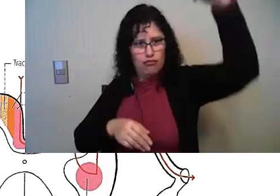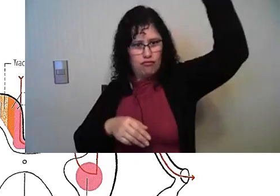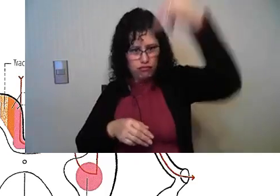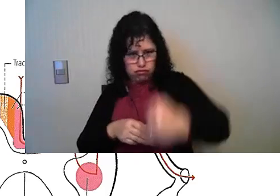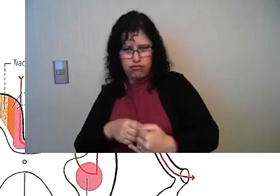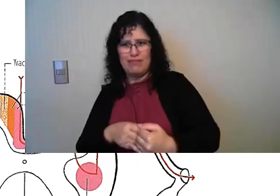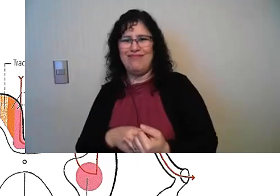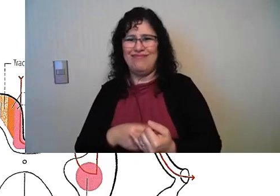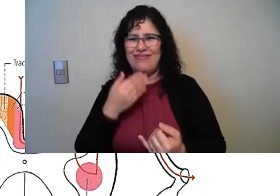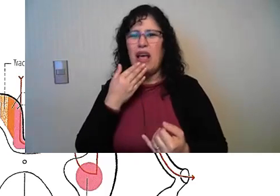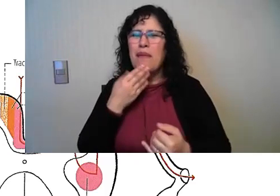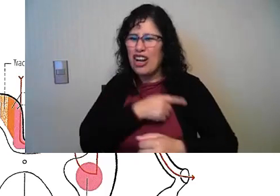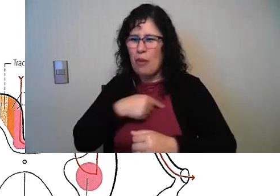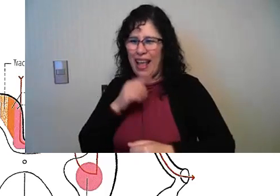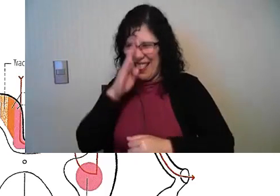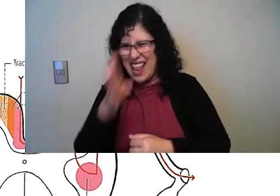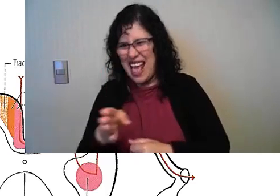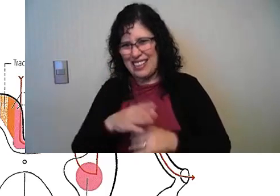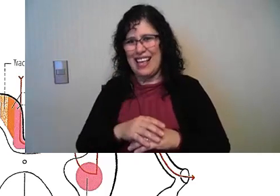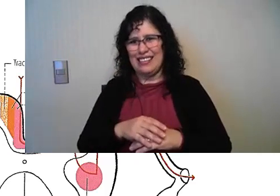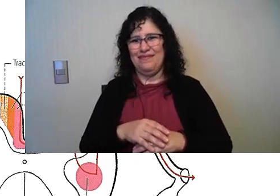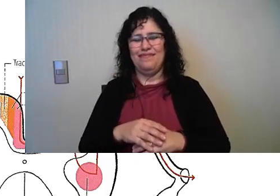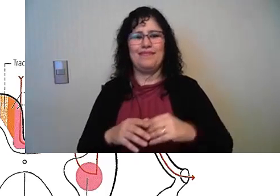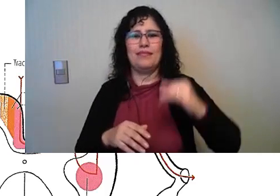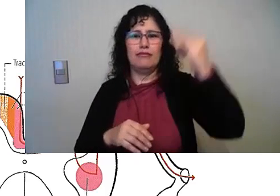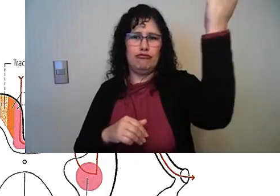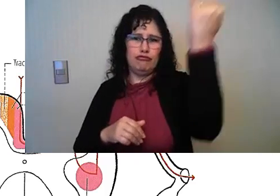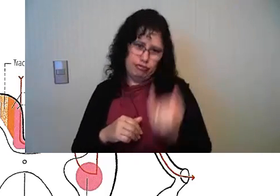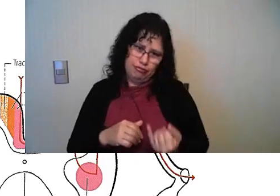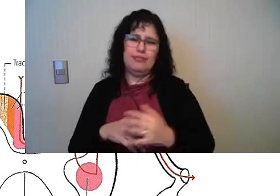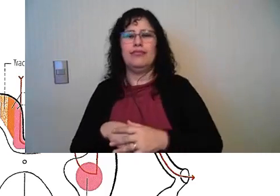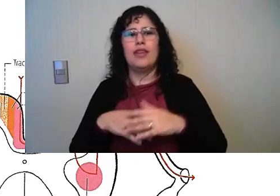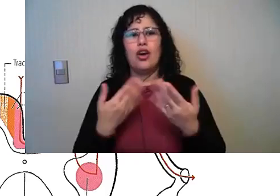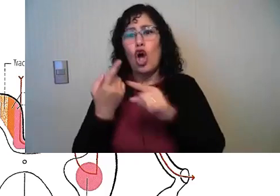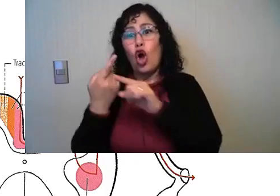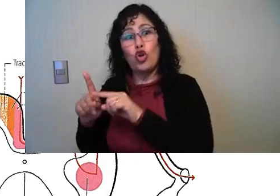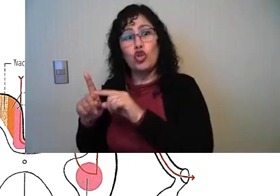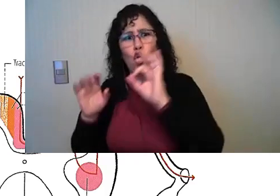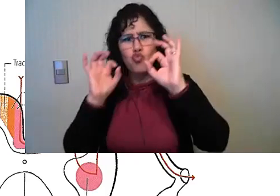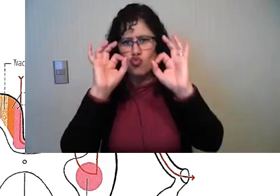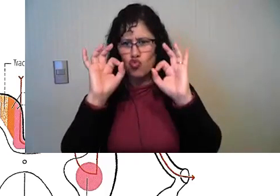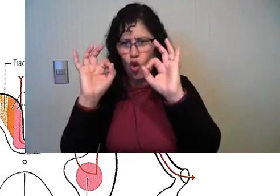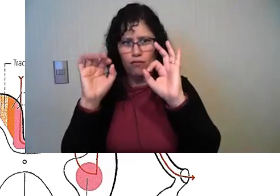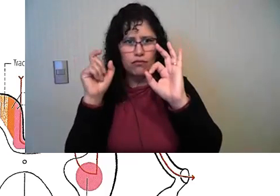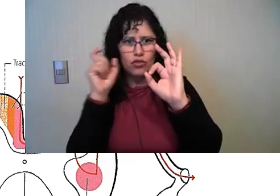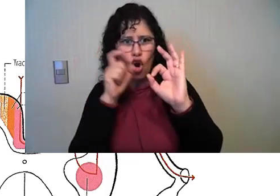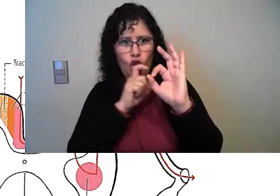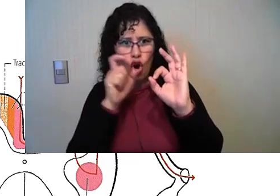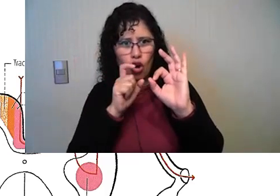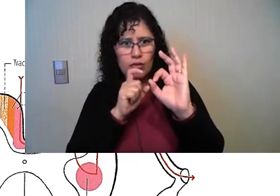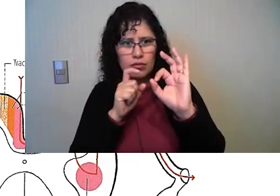Bueno, y lo otro que podemos observar son, por ejemplo, el núcleo rojo, que está en el mesencéfalo, dibujado en